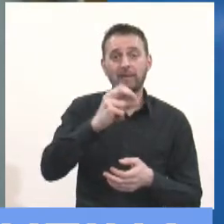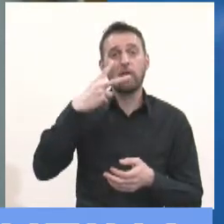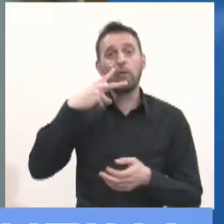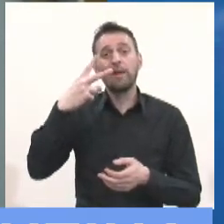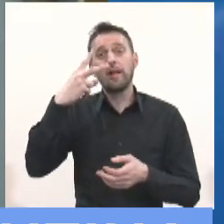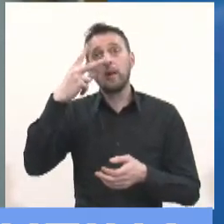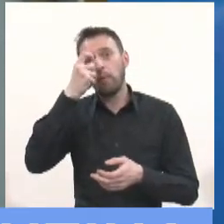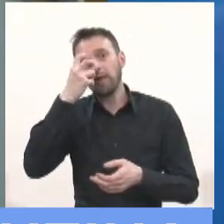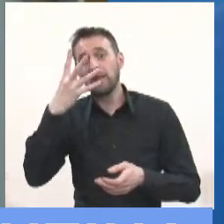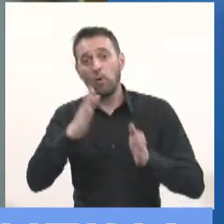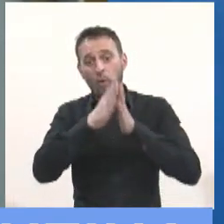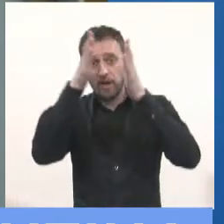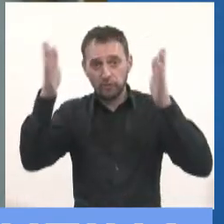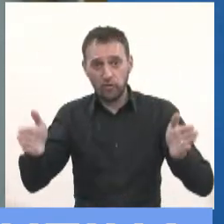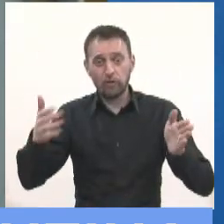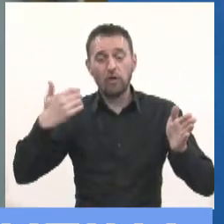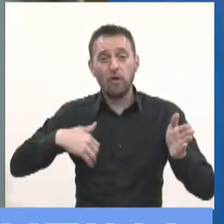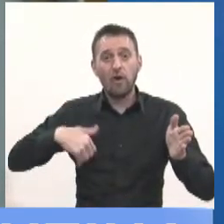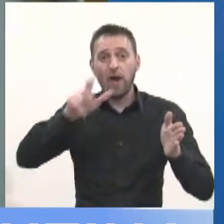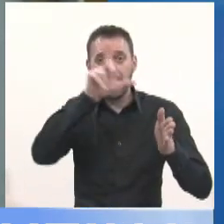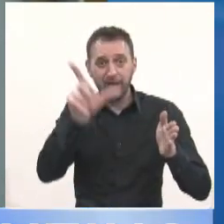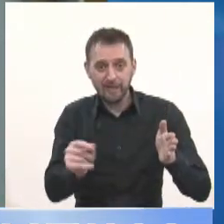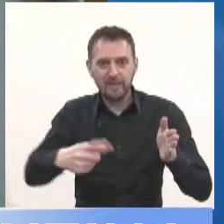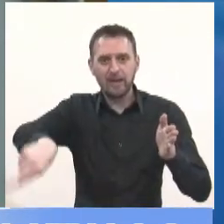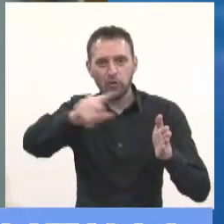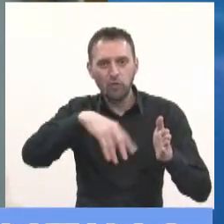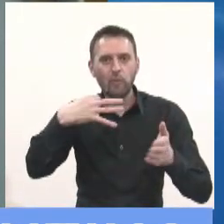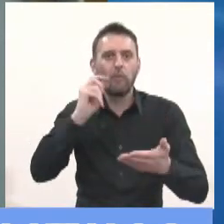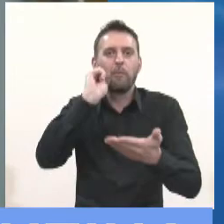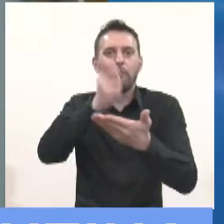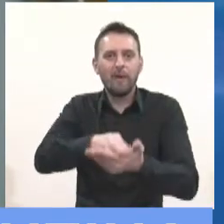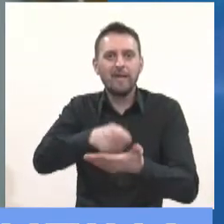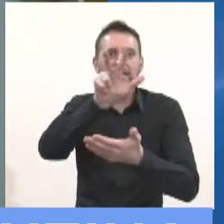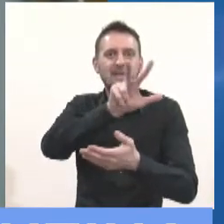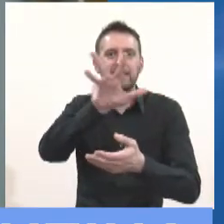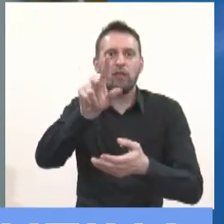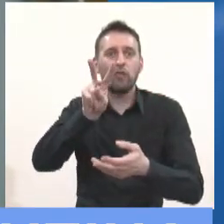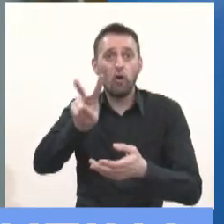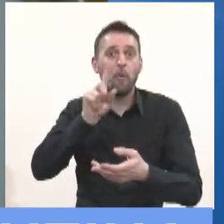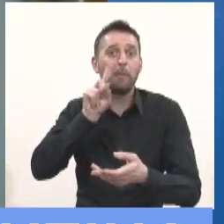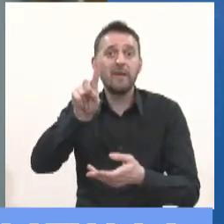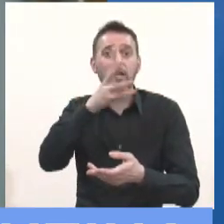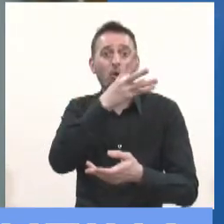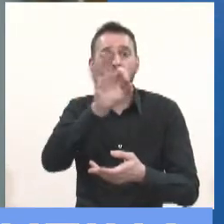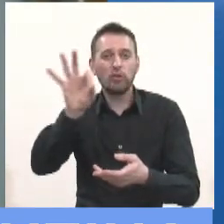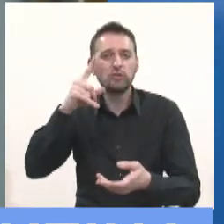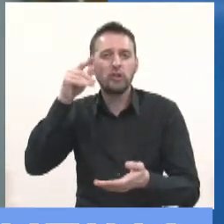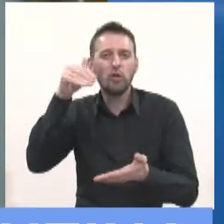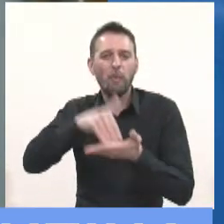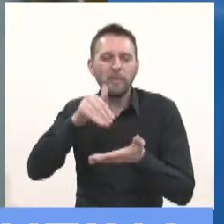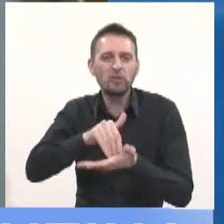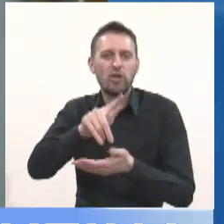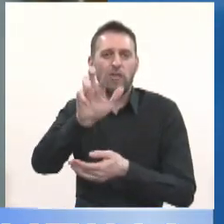2024, la Argentina hubiese tenido que, nosotros hubiésemos tenido que pagar 32.400 millones de dólares.